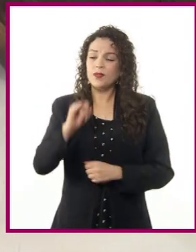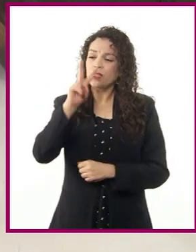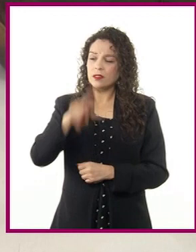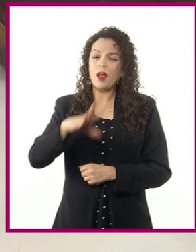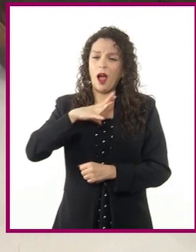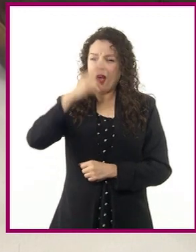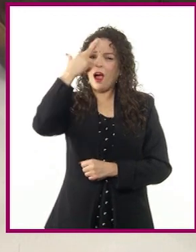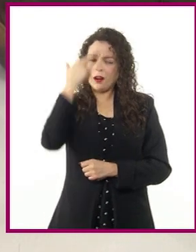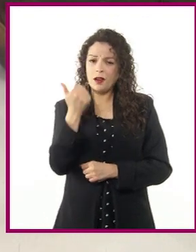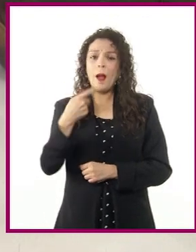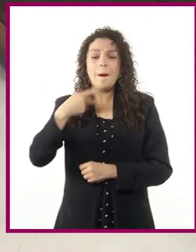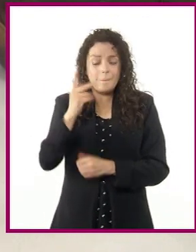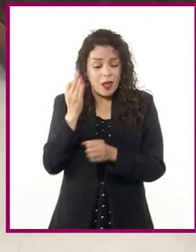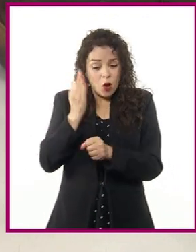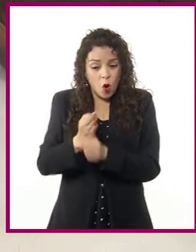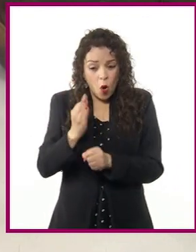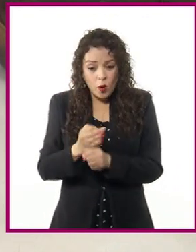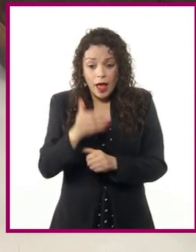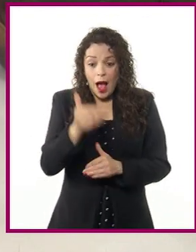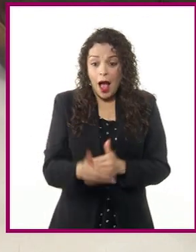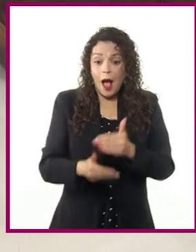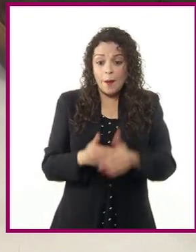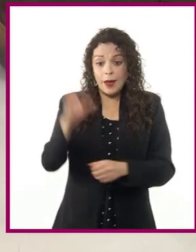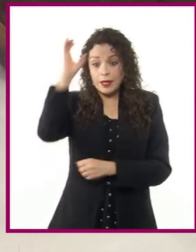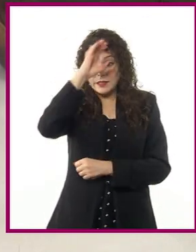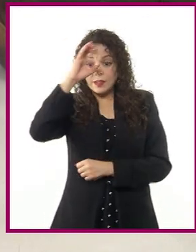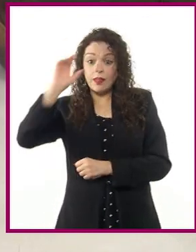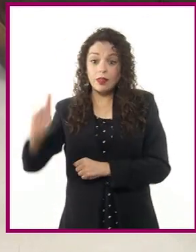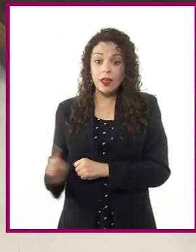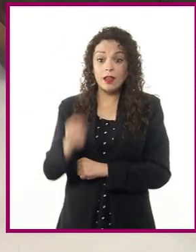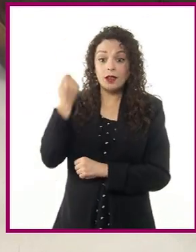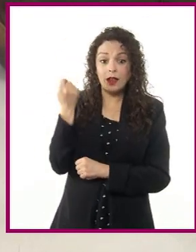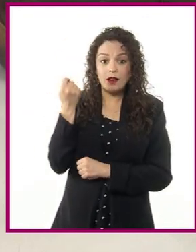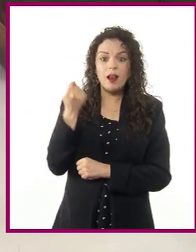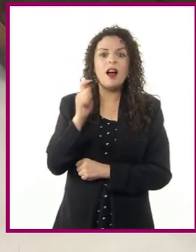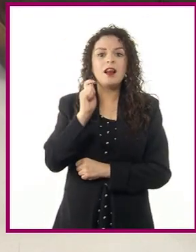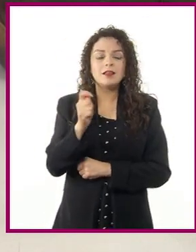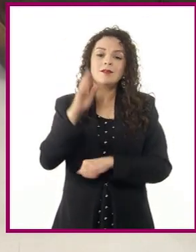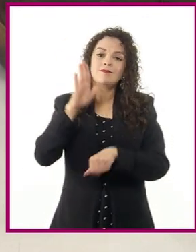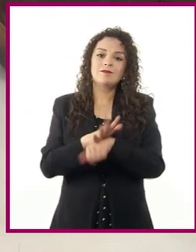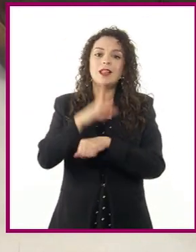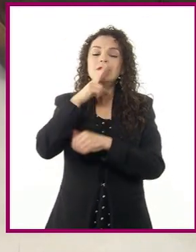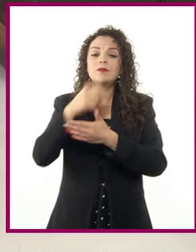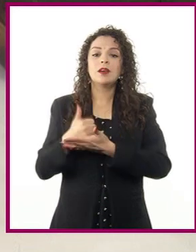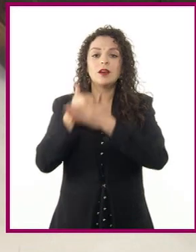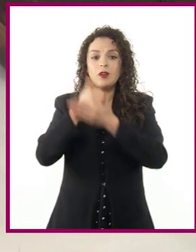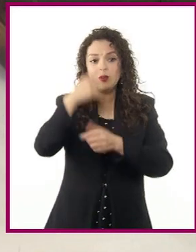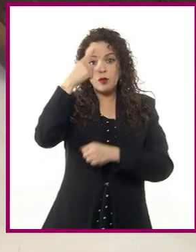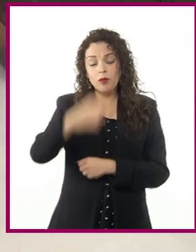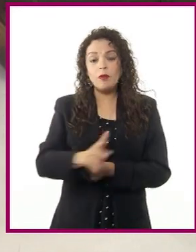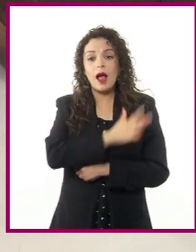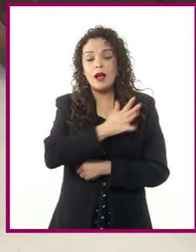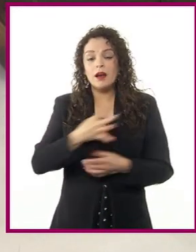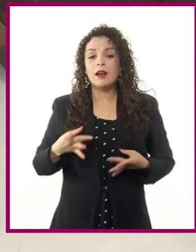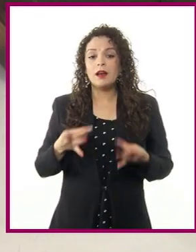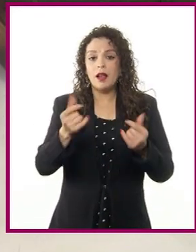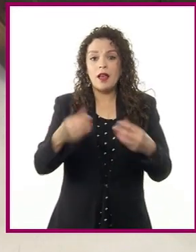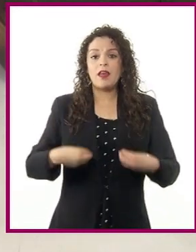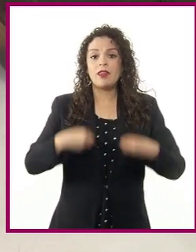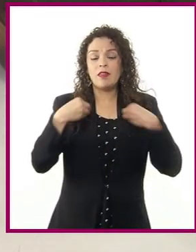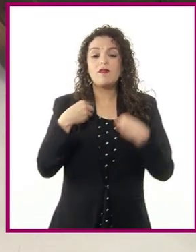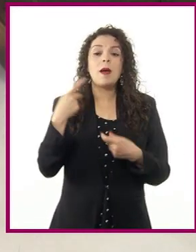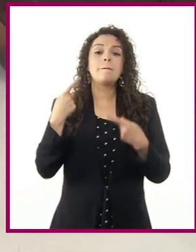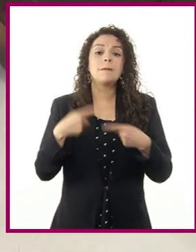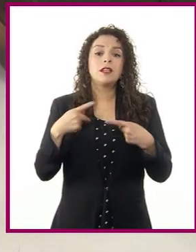actualidad no podemos negar que los avances científicos y tecnológicos producen mejoras en la calidad de vida de las personas, aunque también